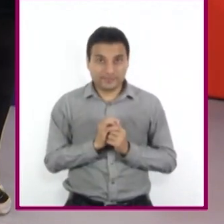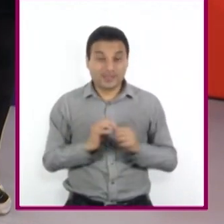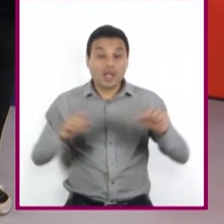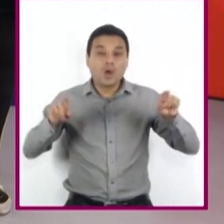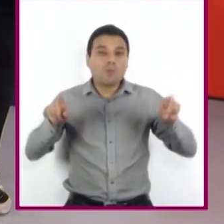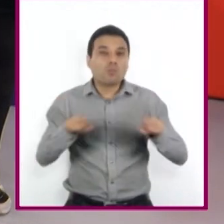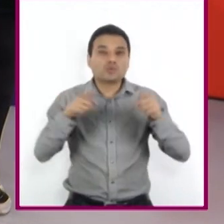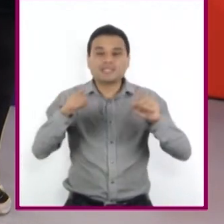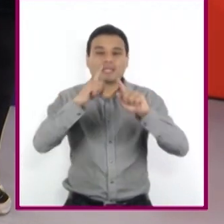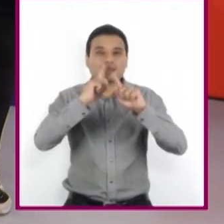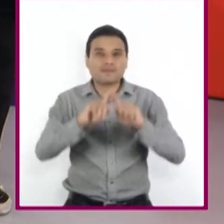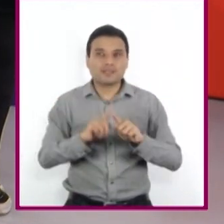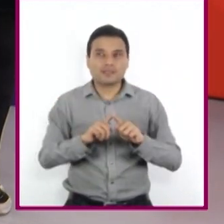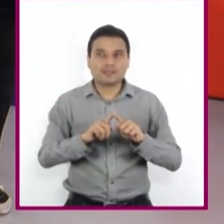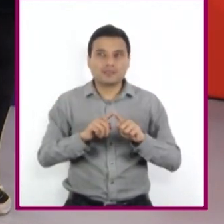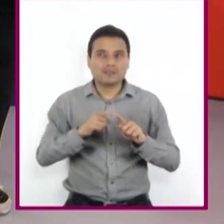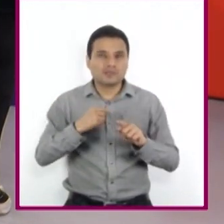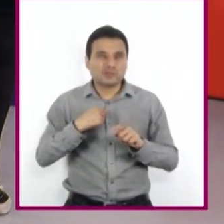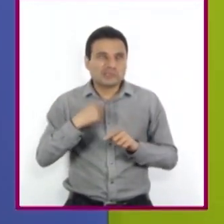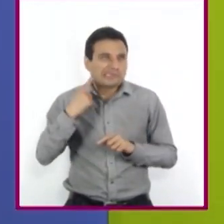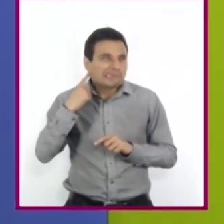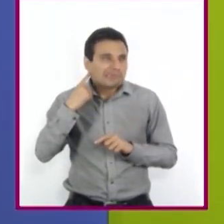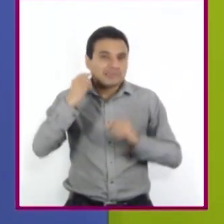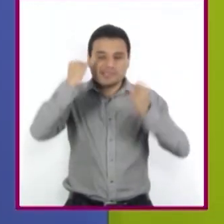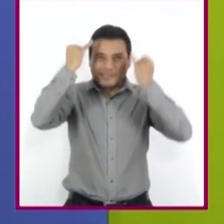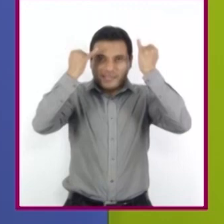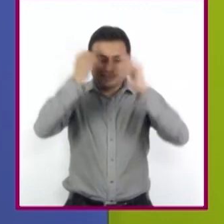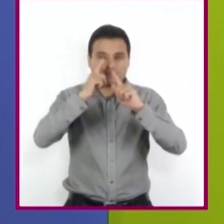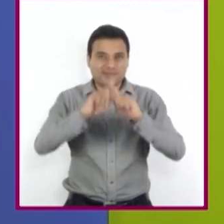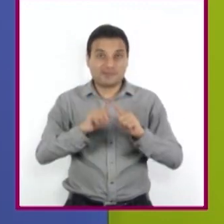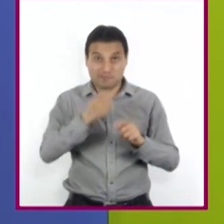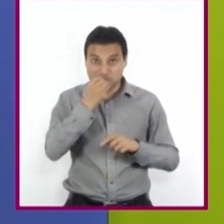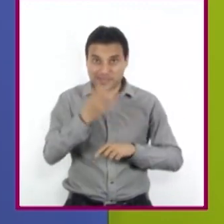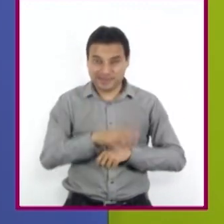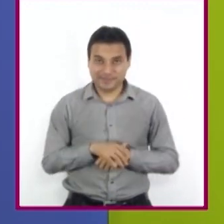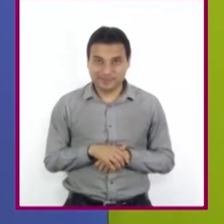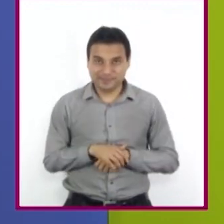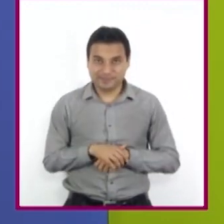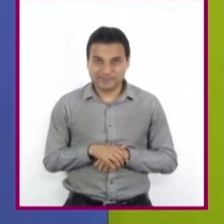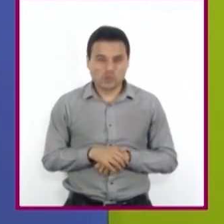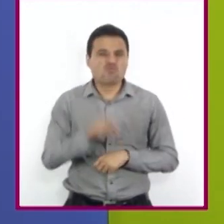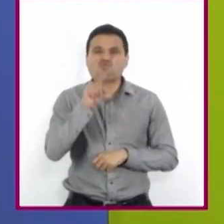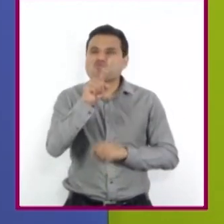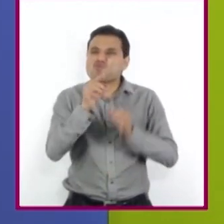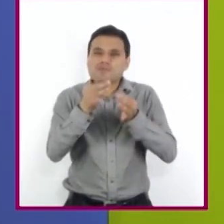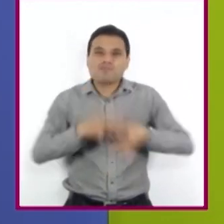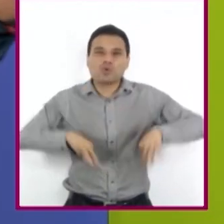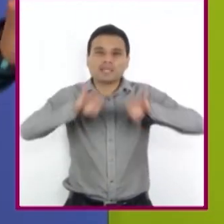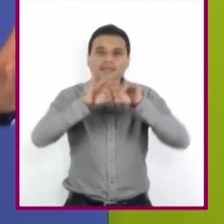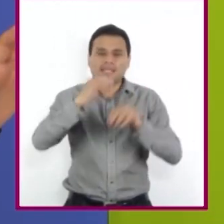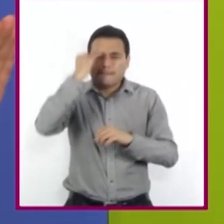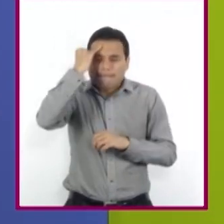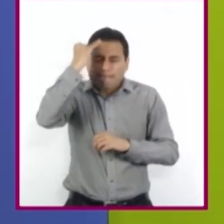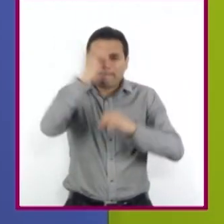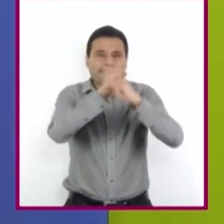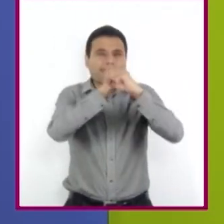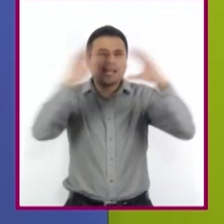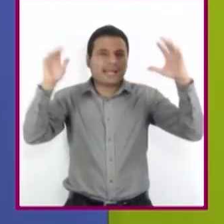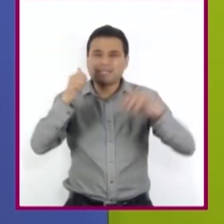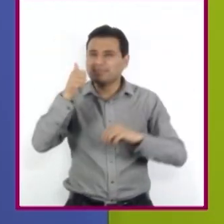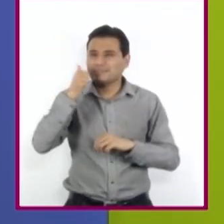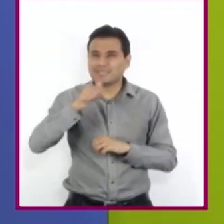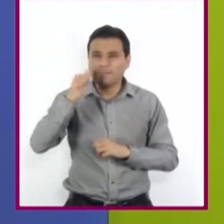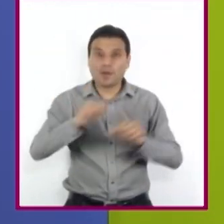produce en las distintas actividades? Sobre todo, imaginar. y crear todas las posibilidades que nos